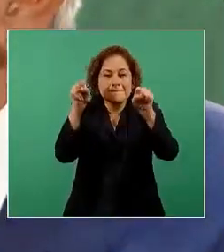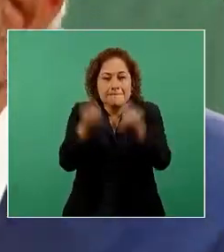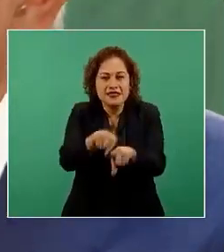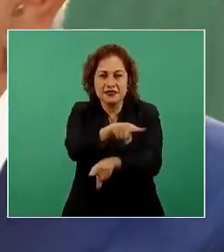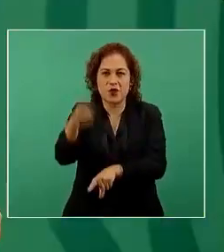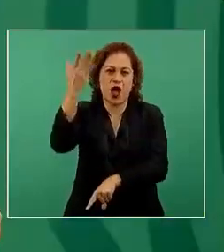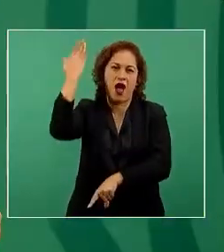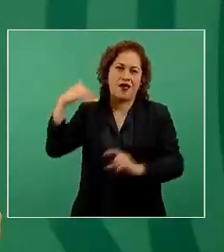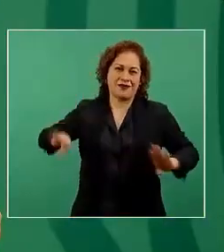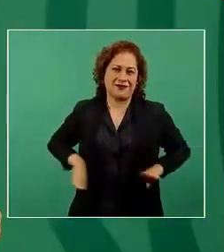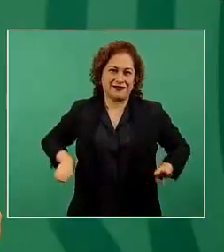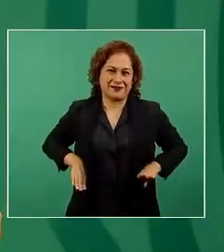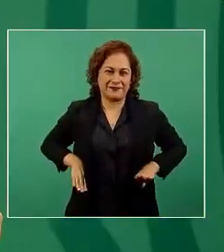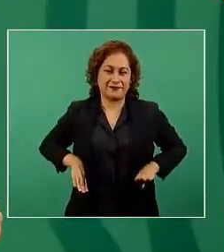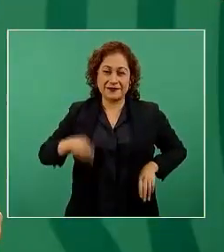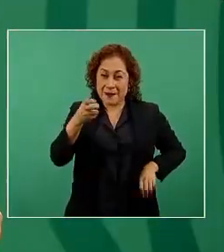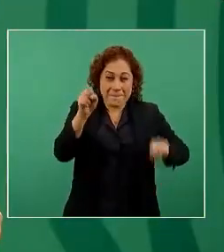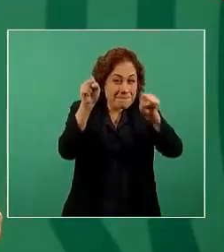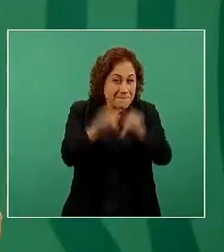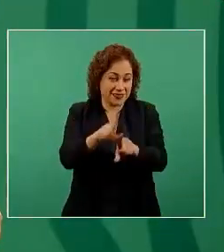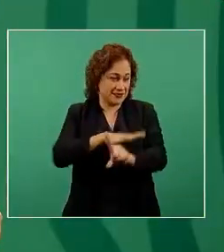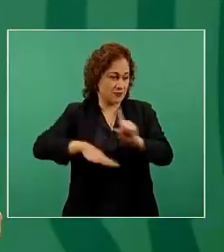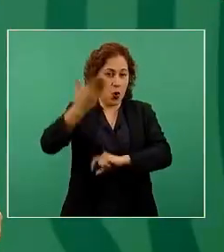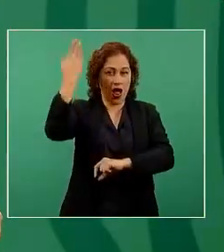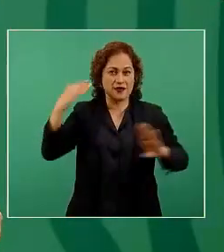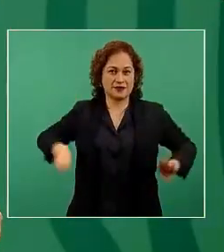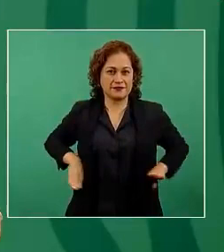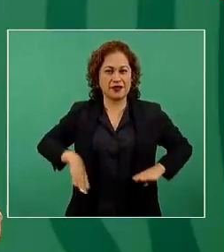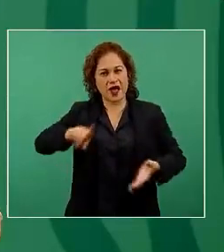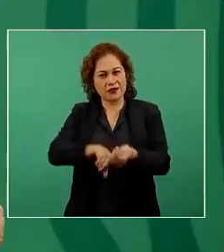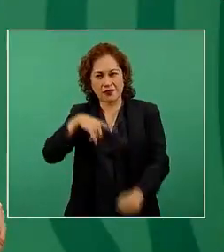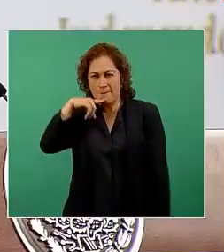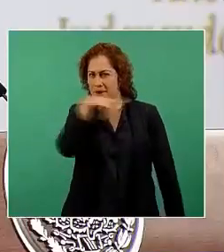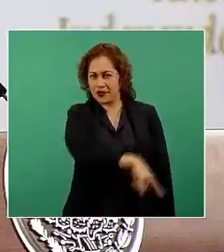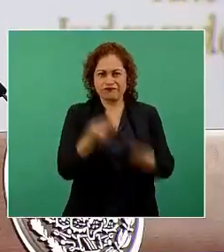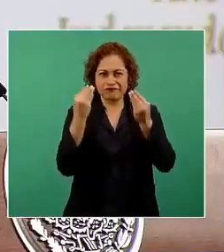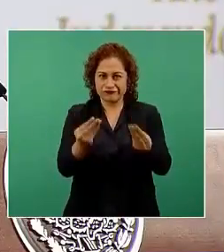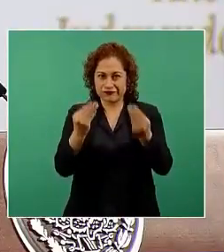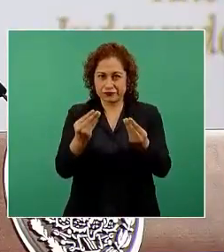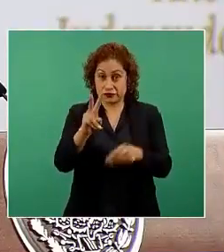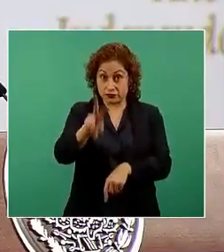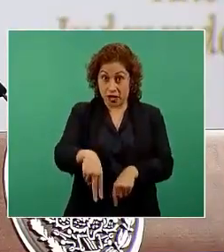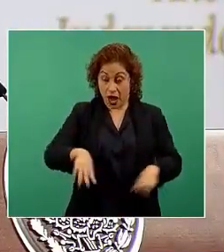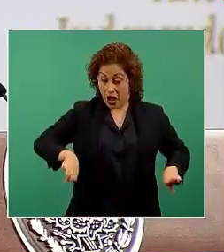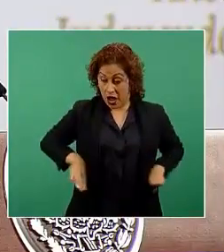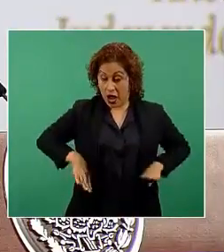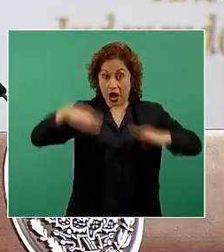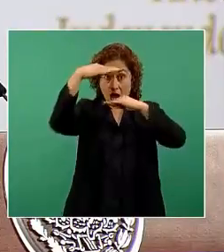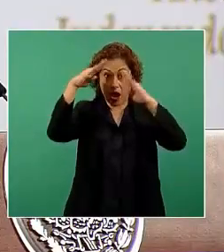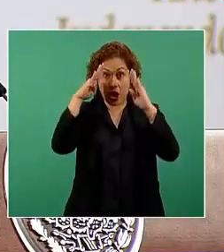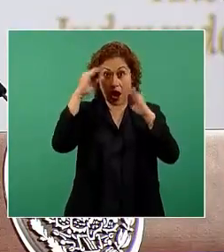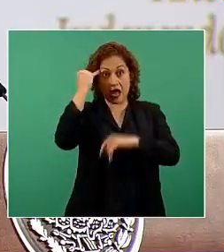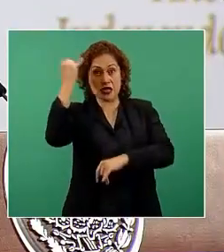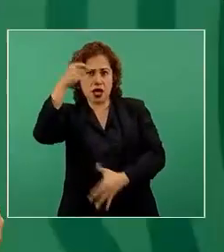es otra característica del conservadurismo. Son muy hipócritas. La doctrina verdadera del conservador es la hipocresía.